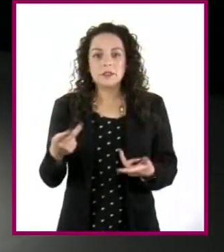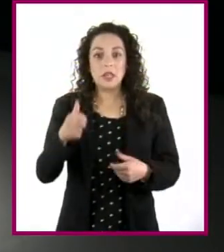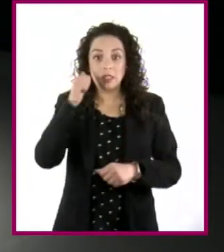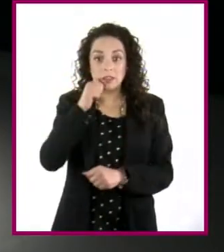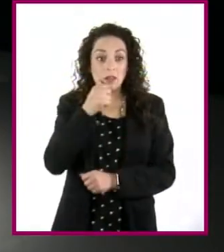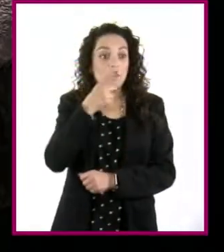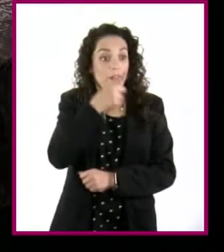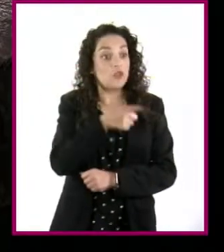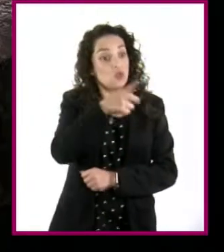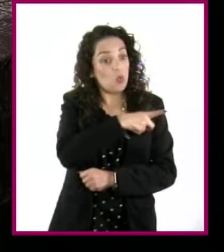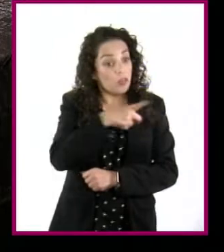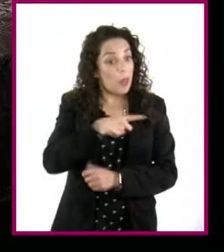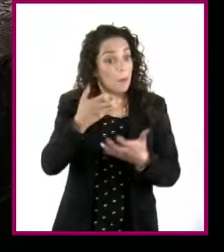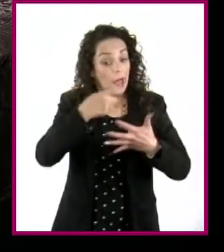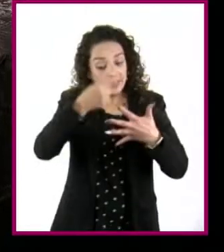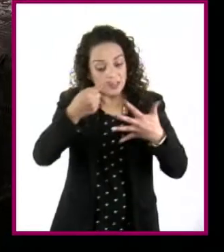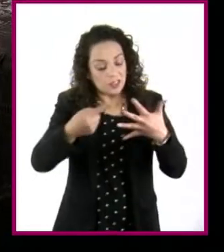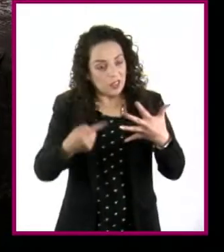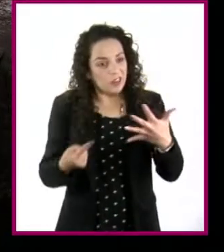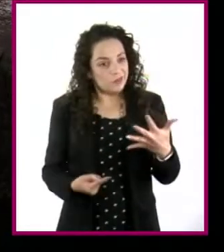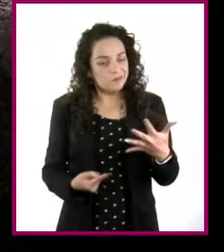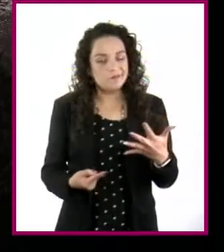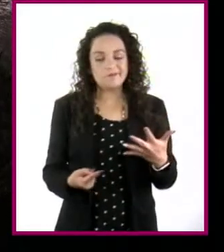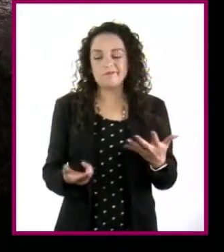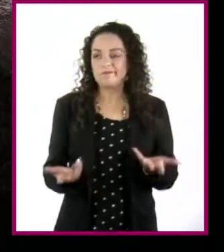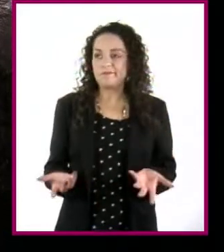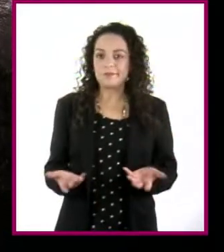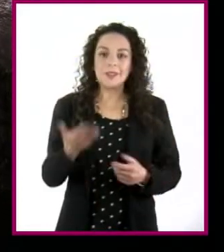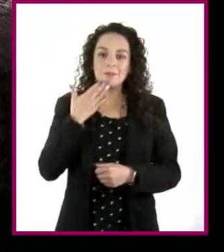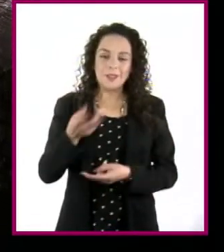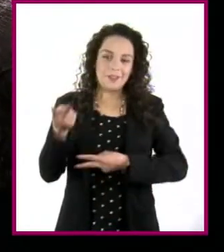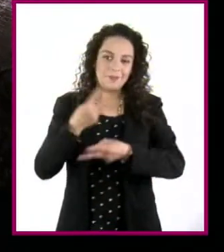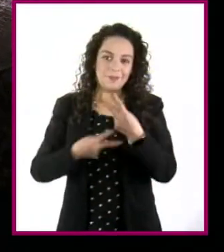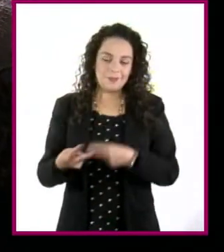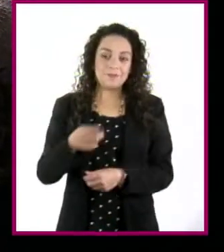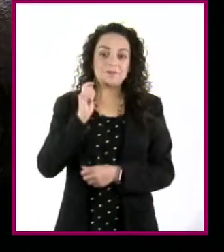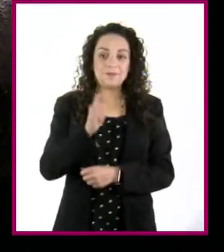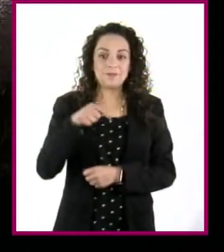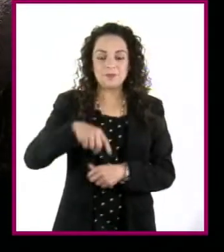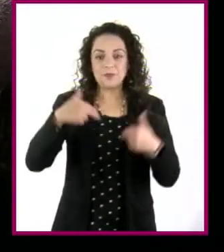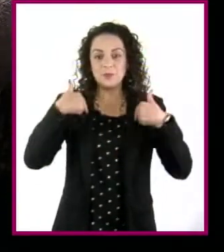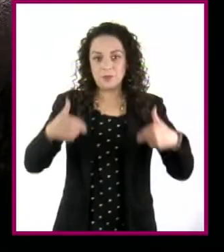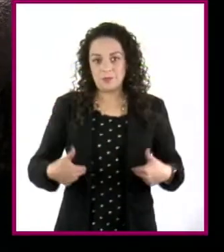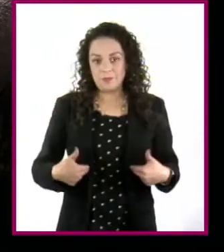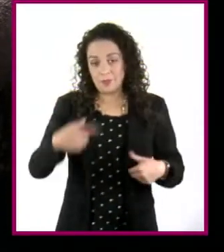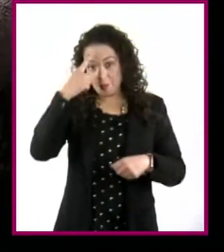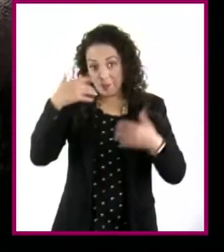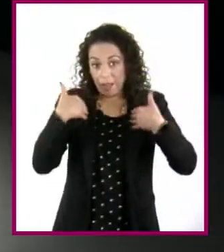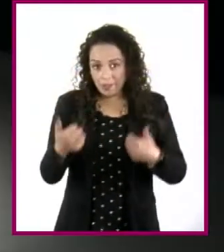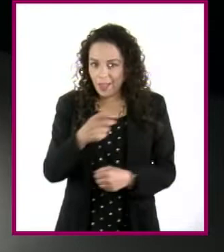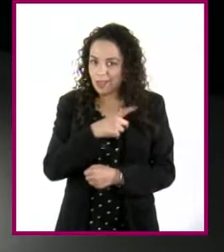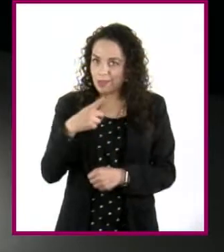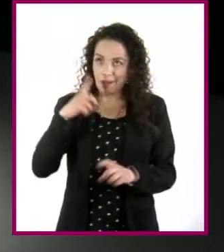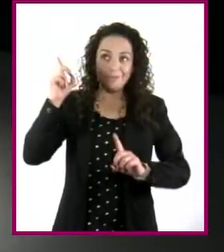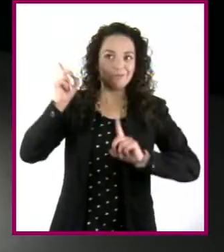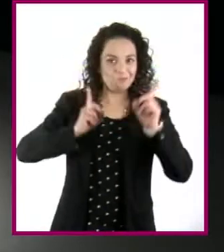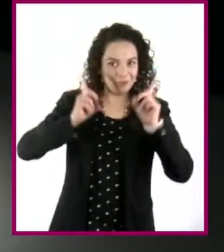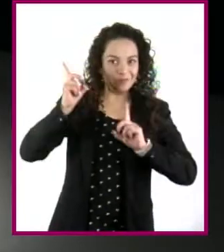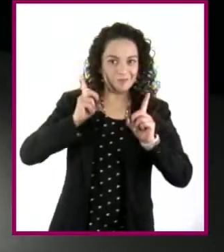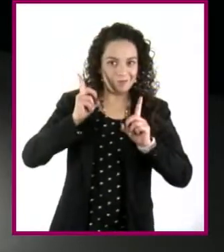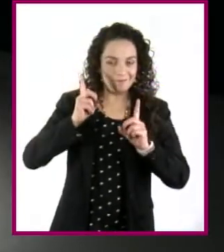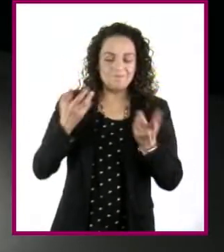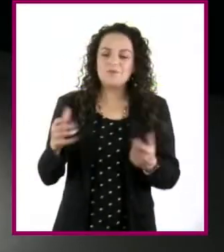vivir. Te doy la bienvenida. Esto es Humanamente, dudar para comprender.